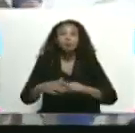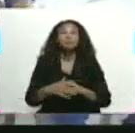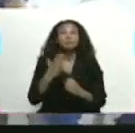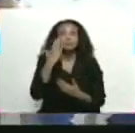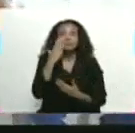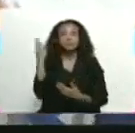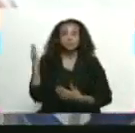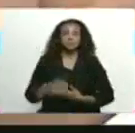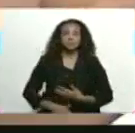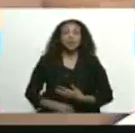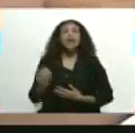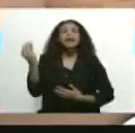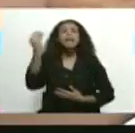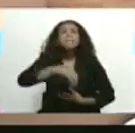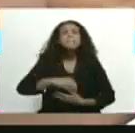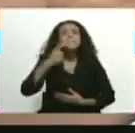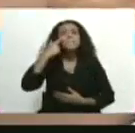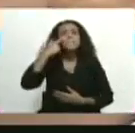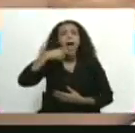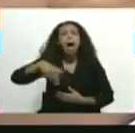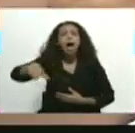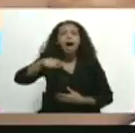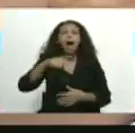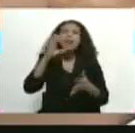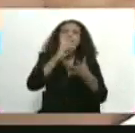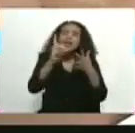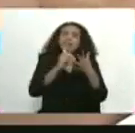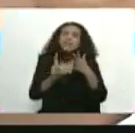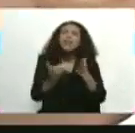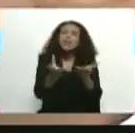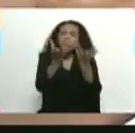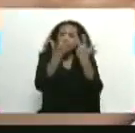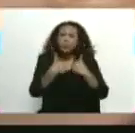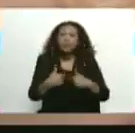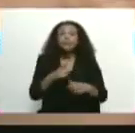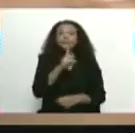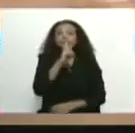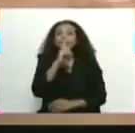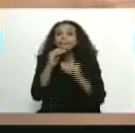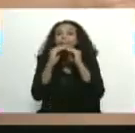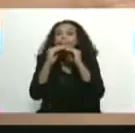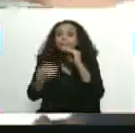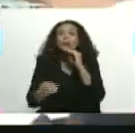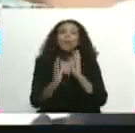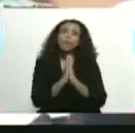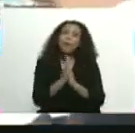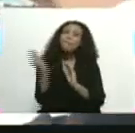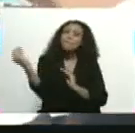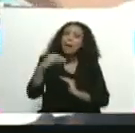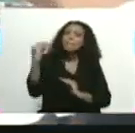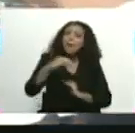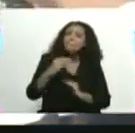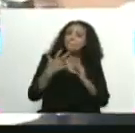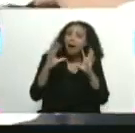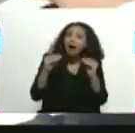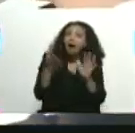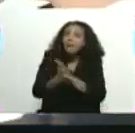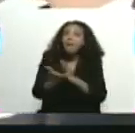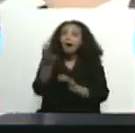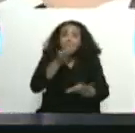Correcto. ¿Qué más podemos ver? Ve describiéndolo, no te quedes callada, Gabriela, habla bastante.